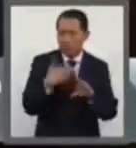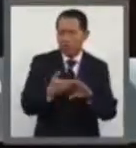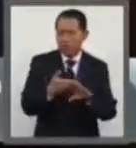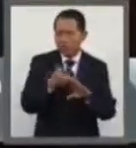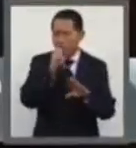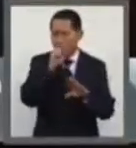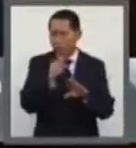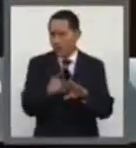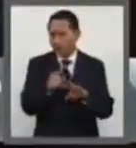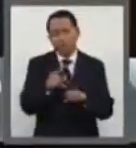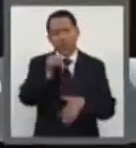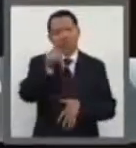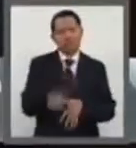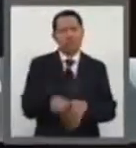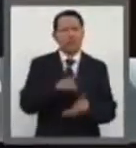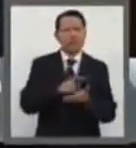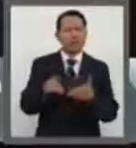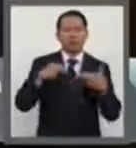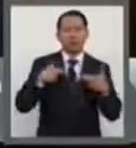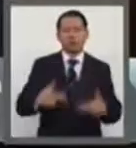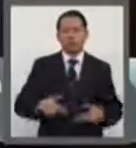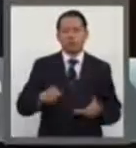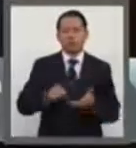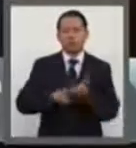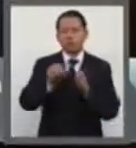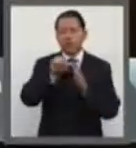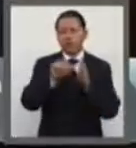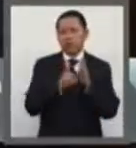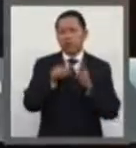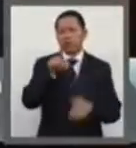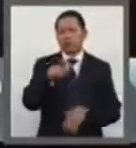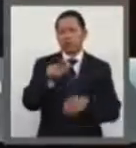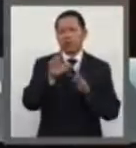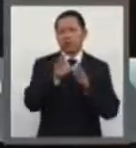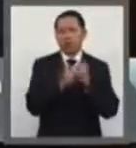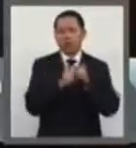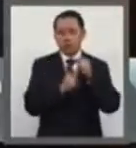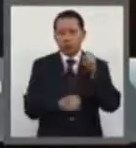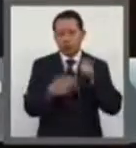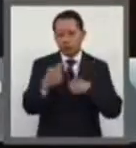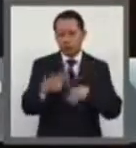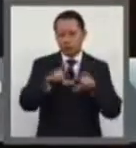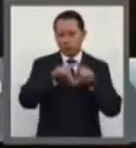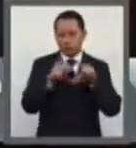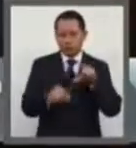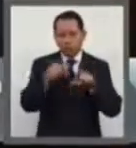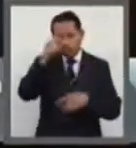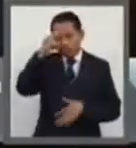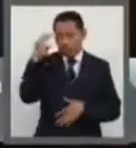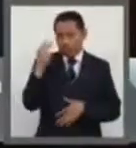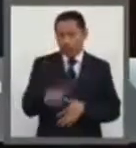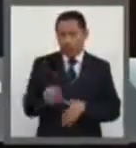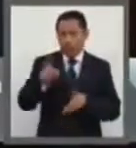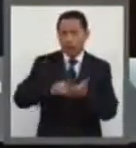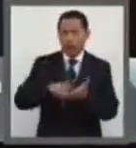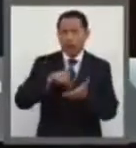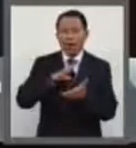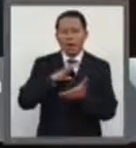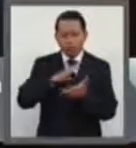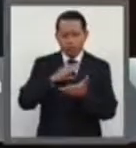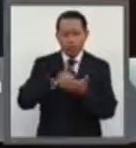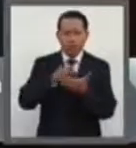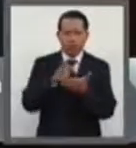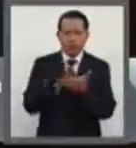adicional al derecho humano contenido en el artículo 17 constitucional. En México existe una